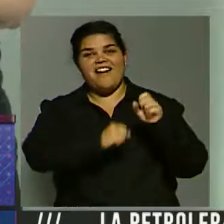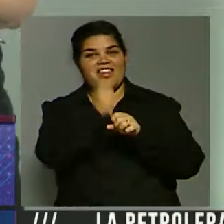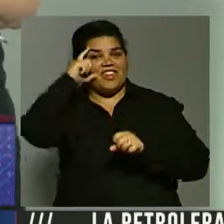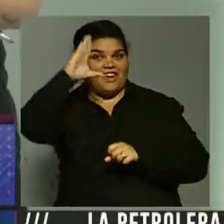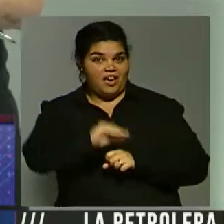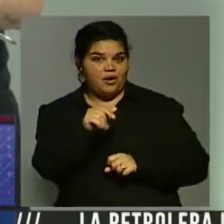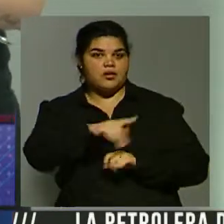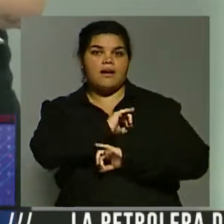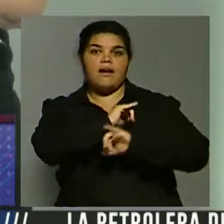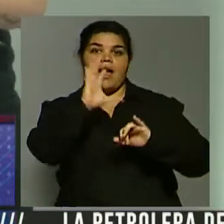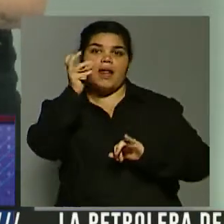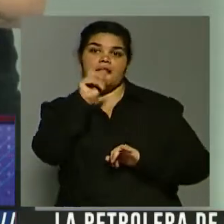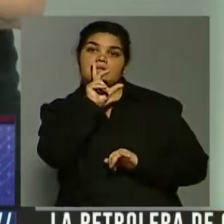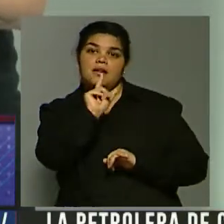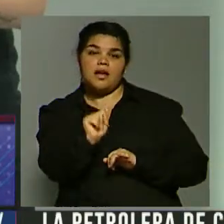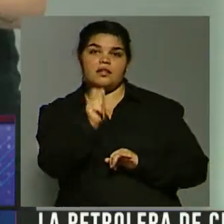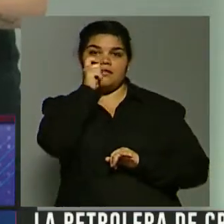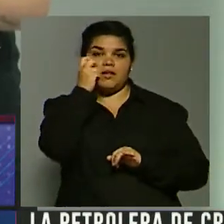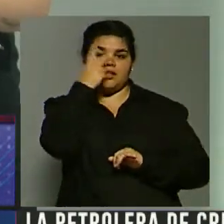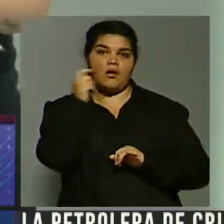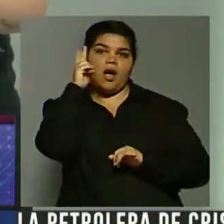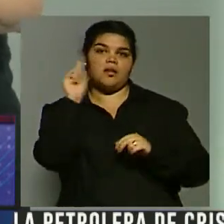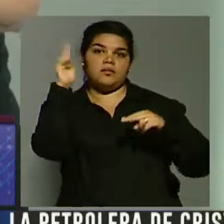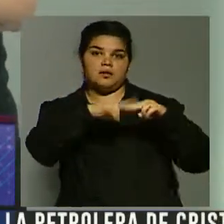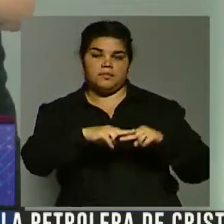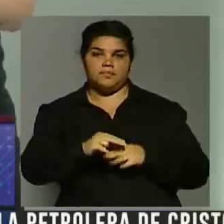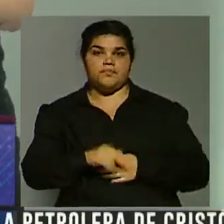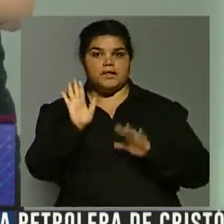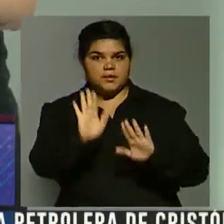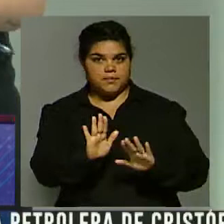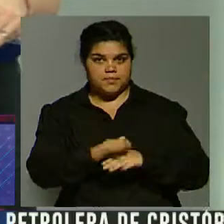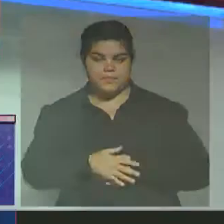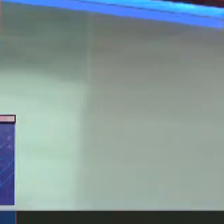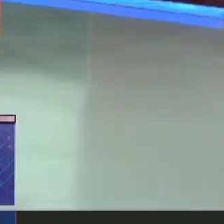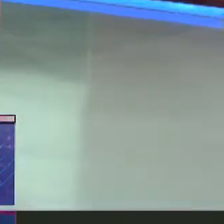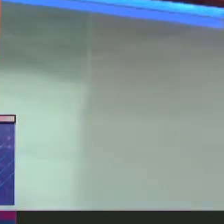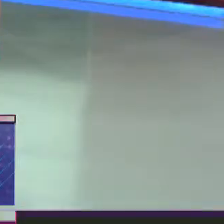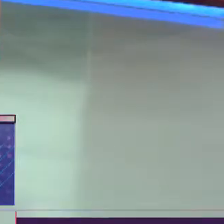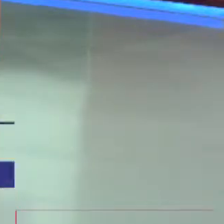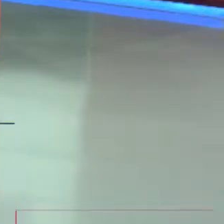información por el canal 30 de la TDA y por el 22 en Super Canal HD. Enseguida regresamos.